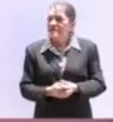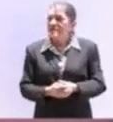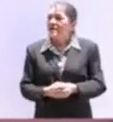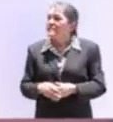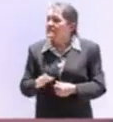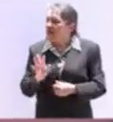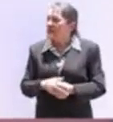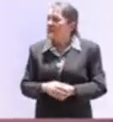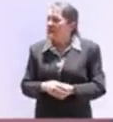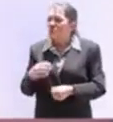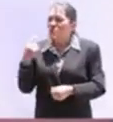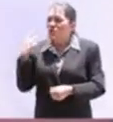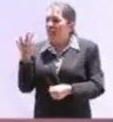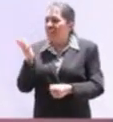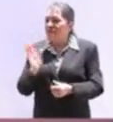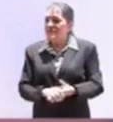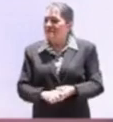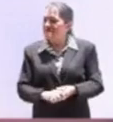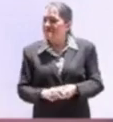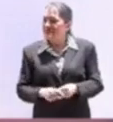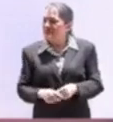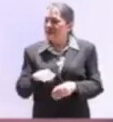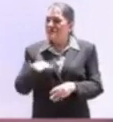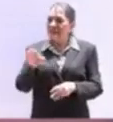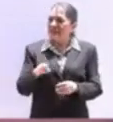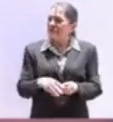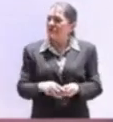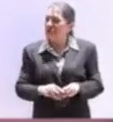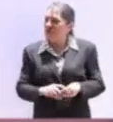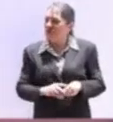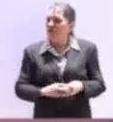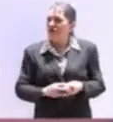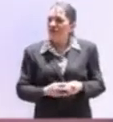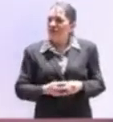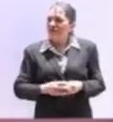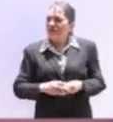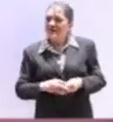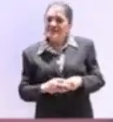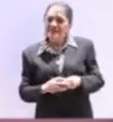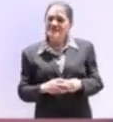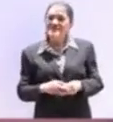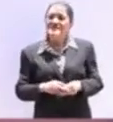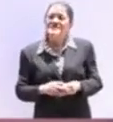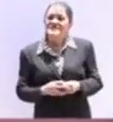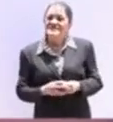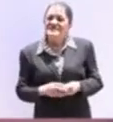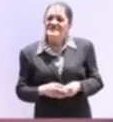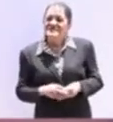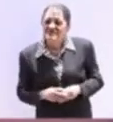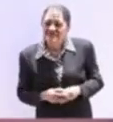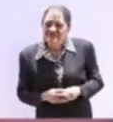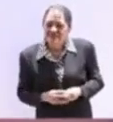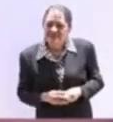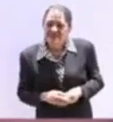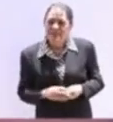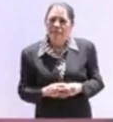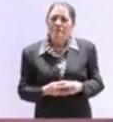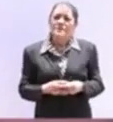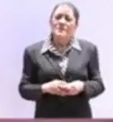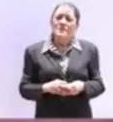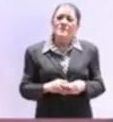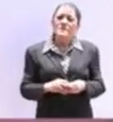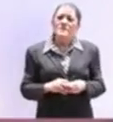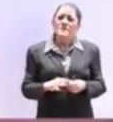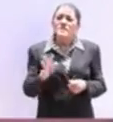Estado, pues es importante en beneficio de las y los ciudadanos del Estado de Morelos. Y